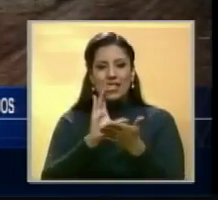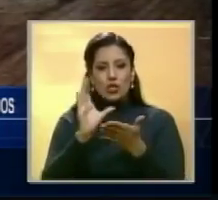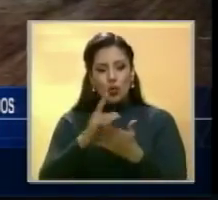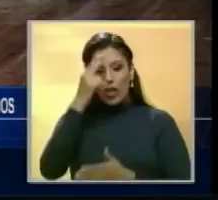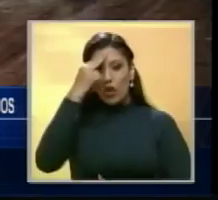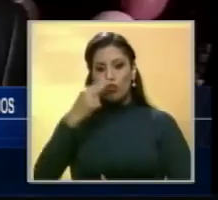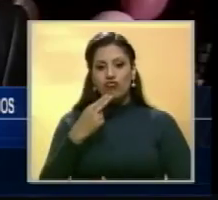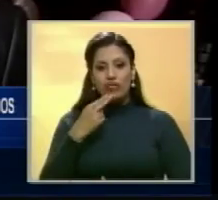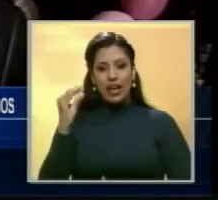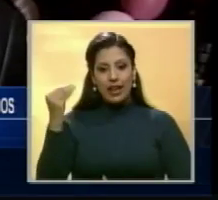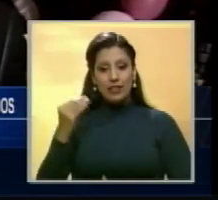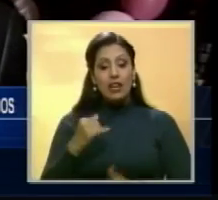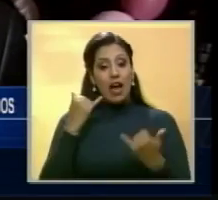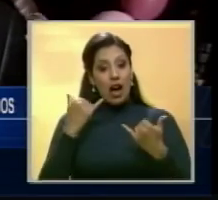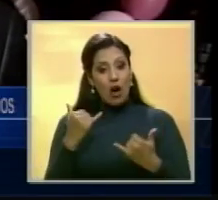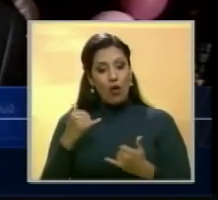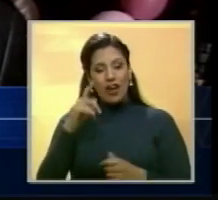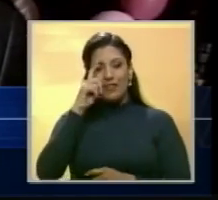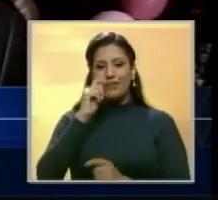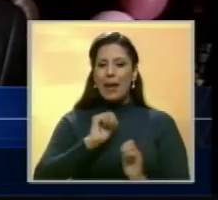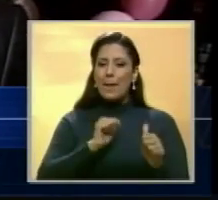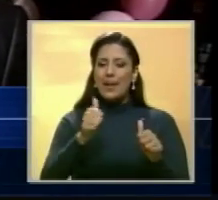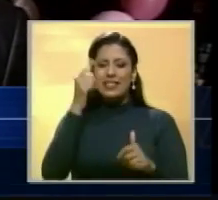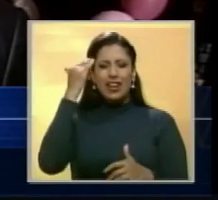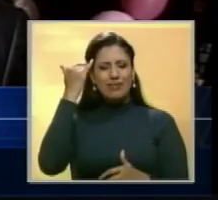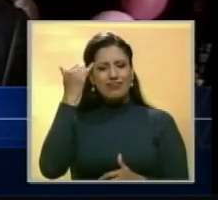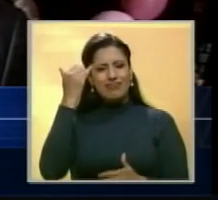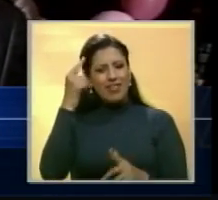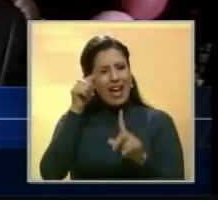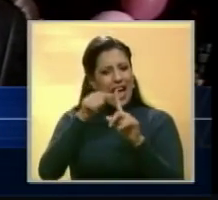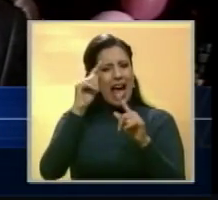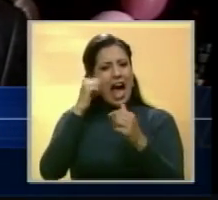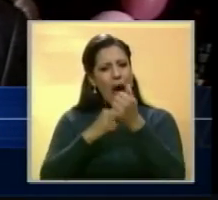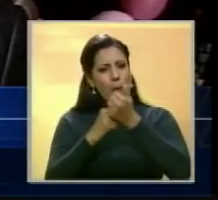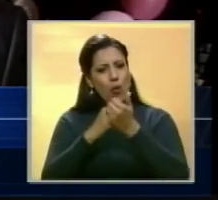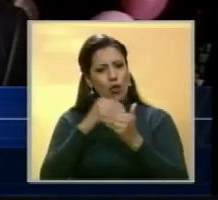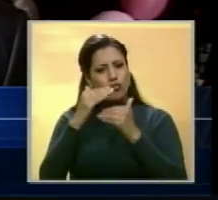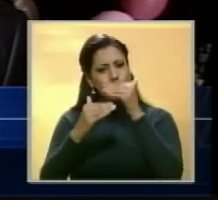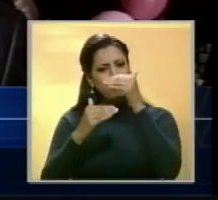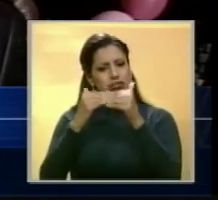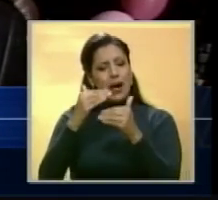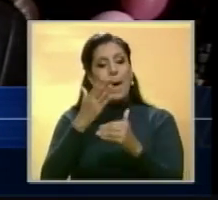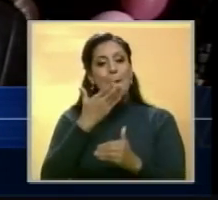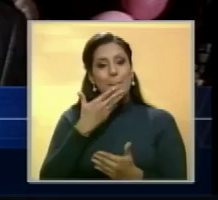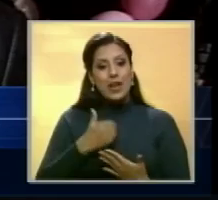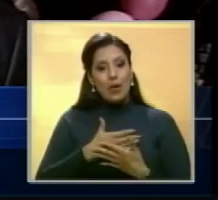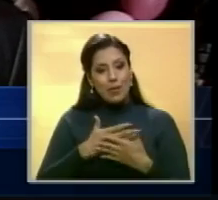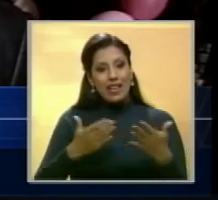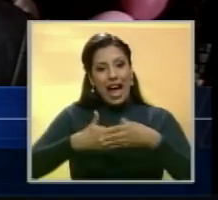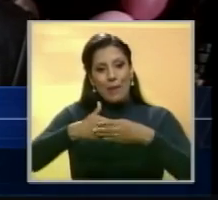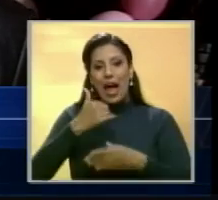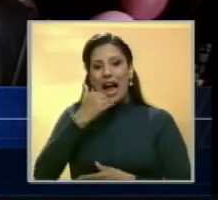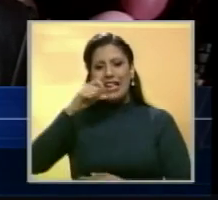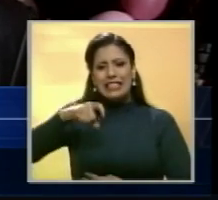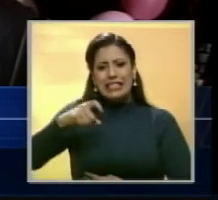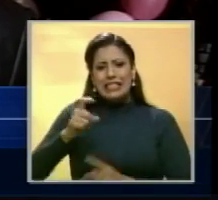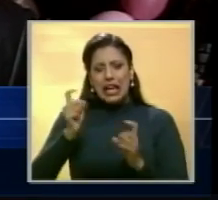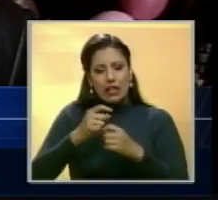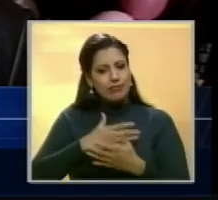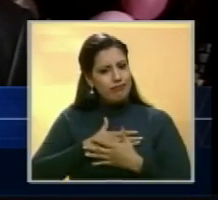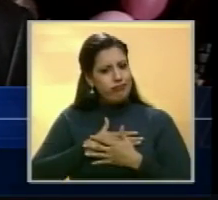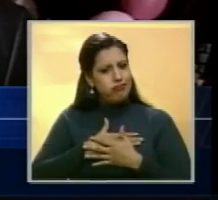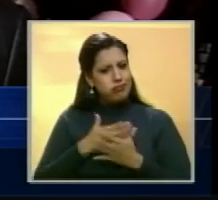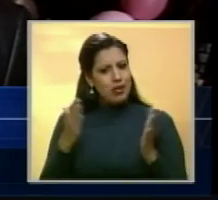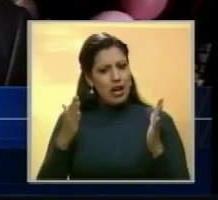Los Teques. La Fundación tiene como objetivos principales apoyar el talento en crecimiento y a su vez brindar una mano amiga a quienes nos necesitan en